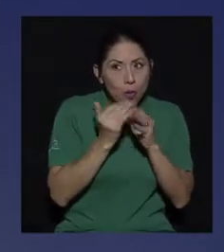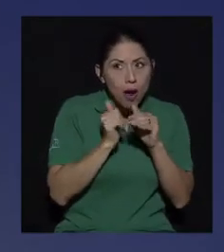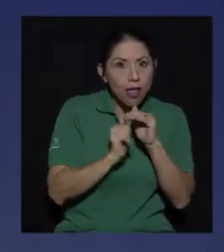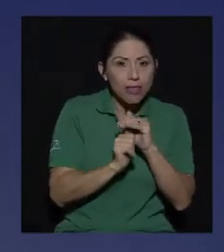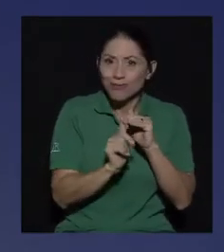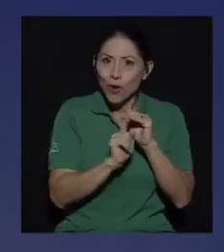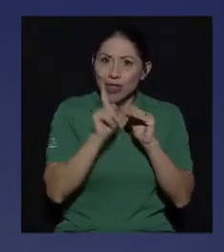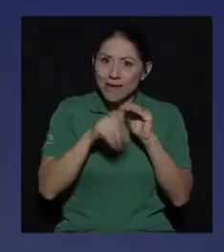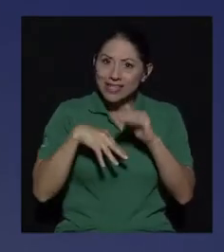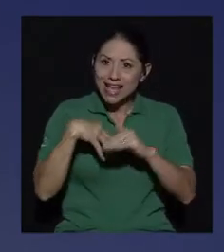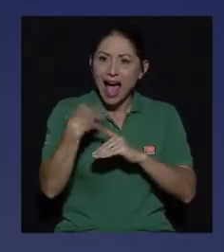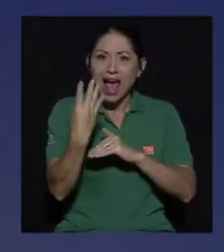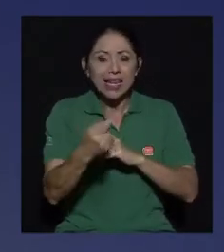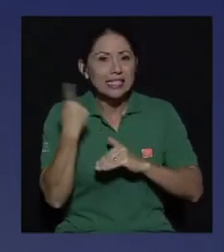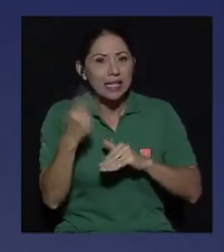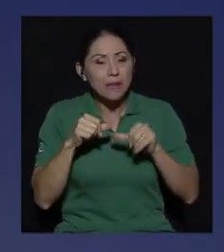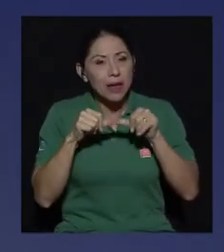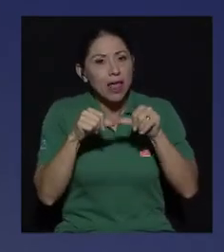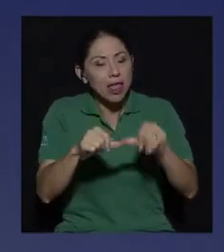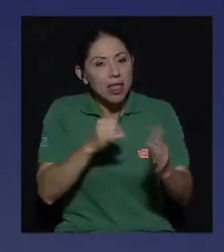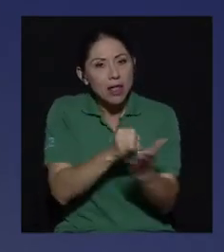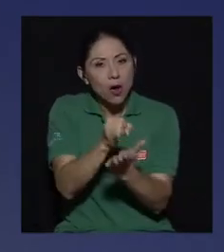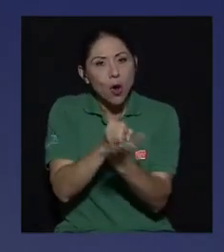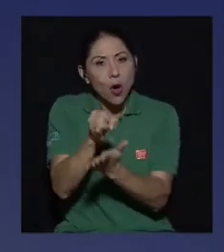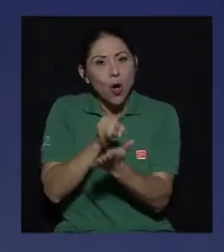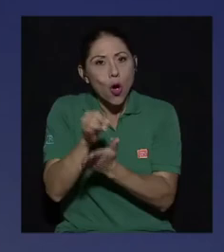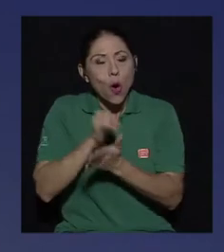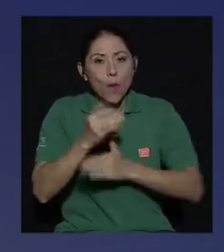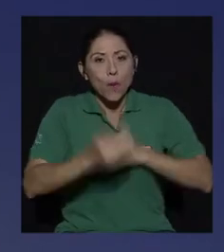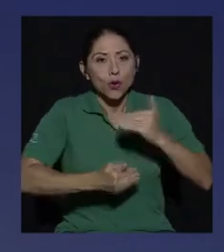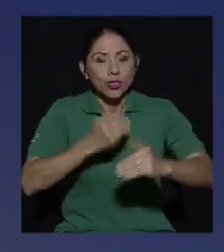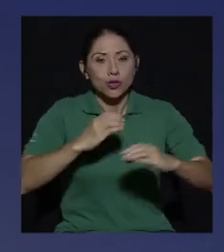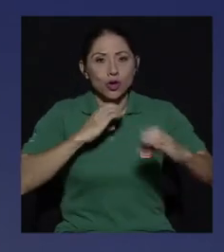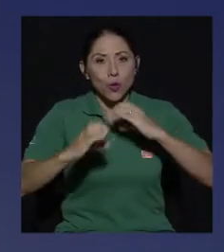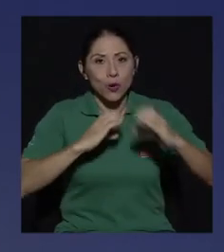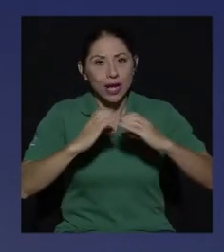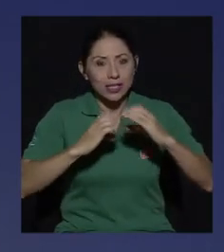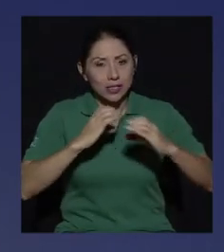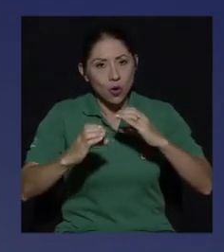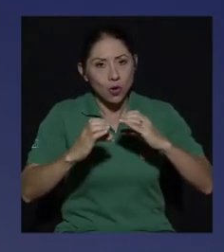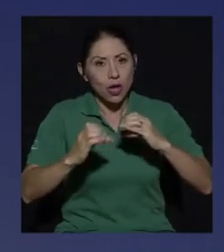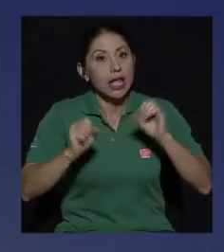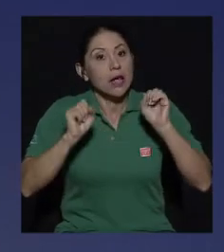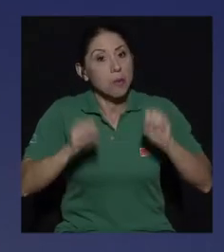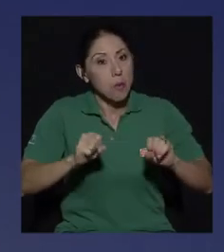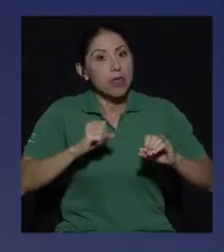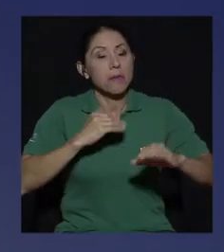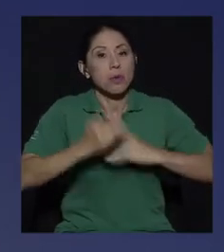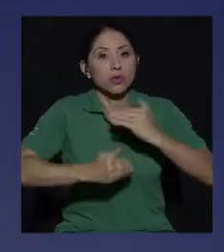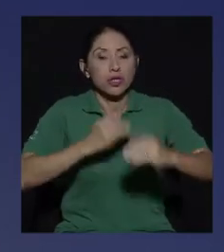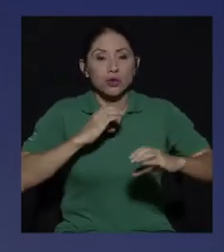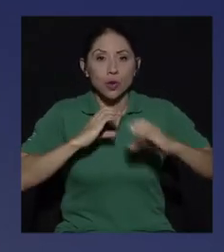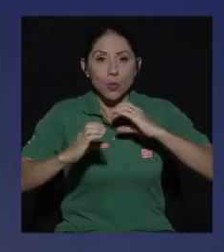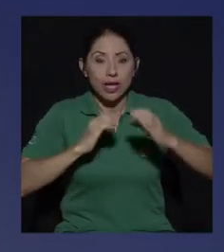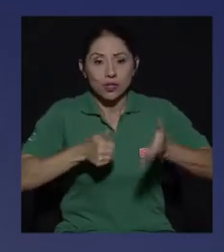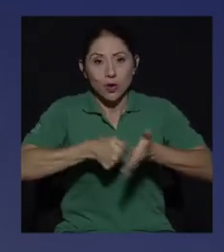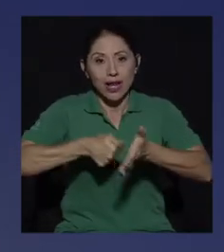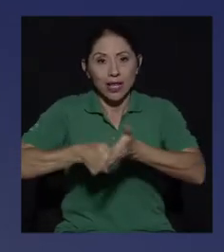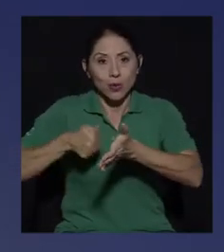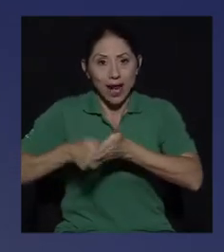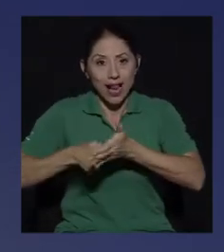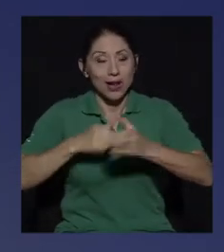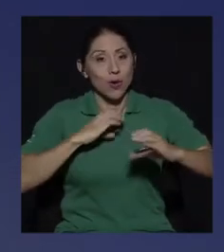de la burbuja debemos de hacer una investigación constante en procesos de comunicación que nos pueden llevar en procesos de comunicación electoral de